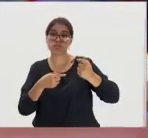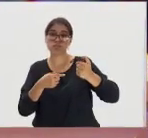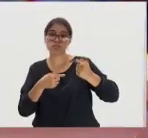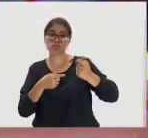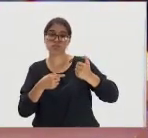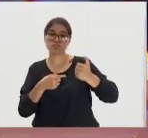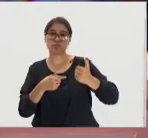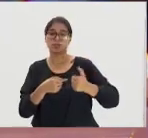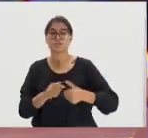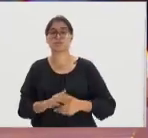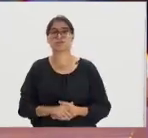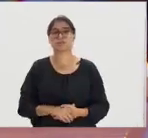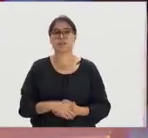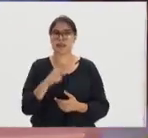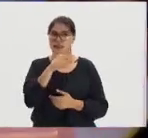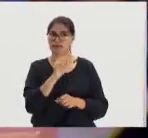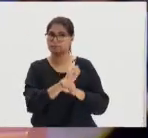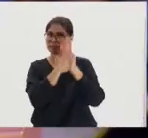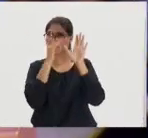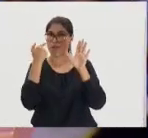va, este es el ejemplo más claro.